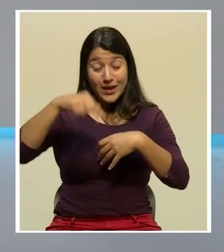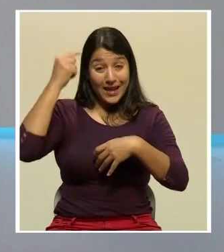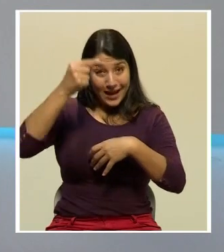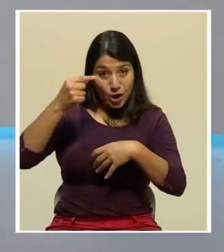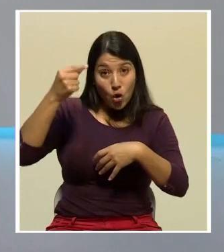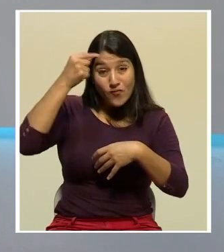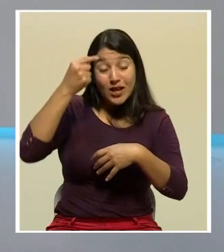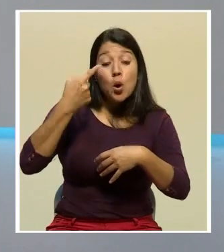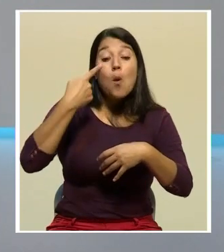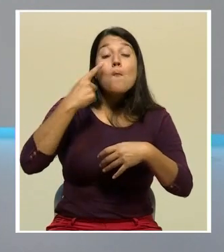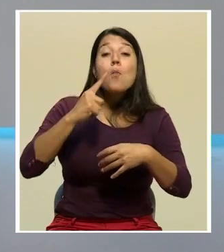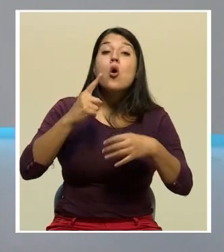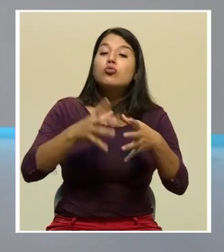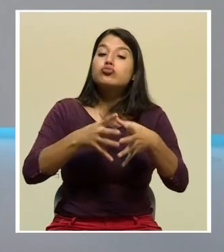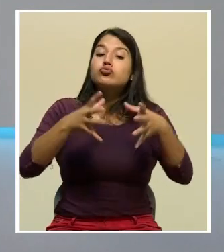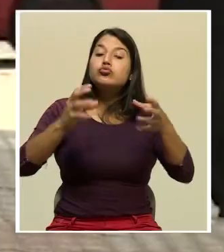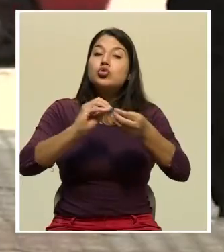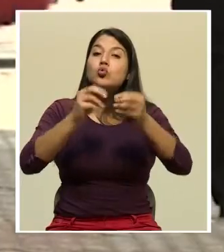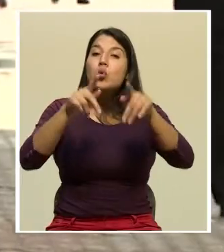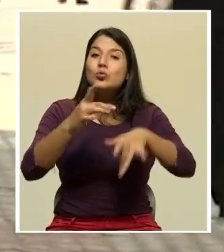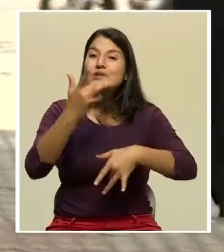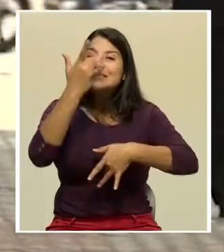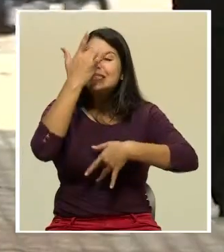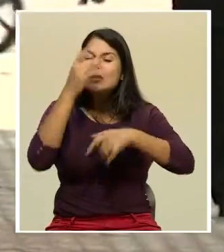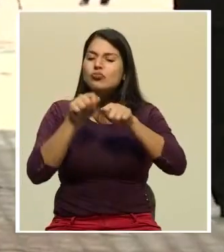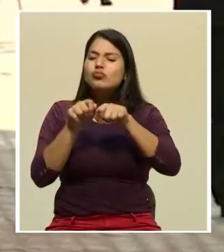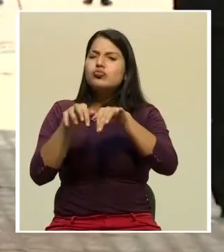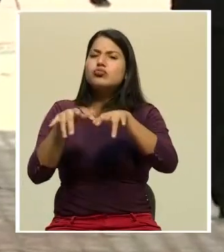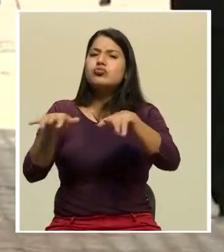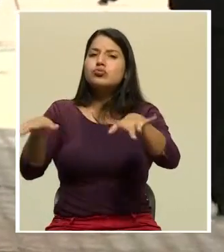la transmisión comunitaria.